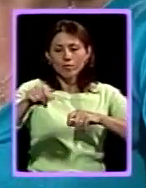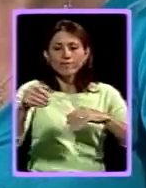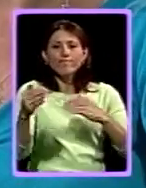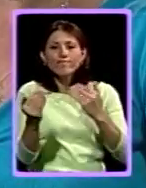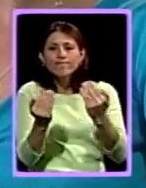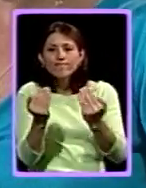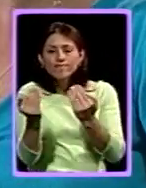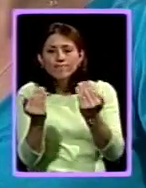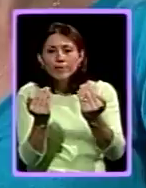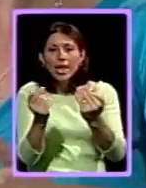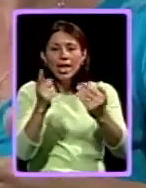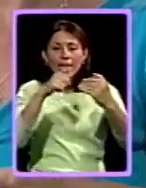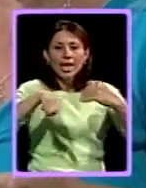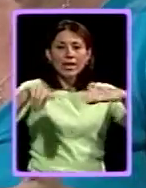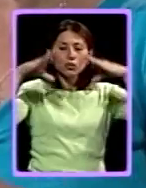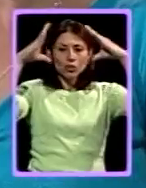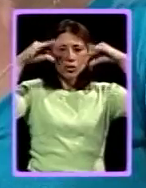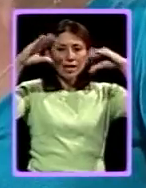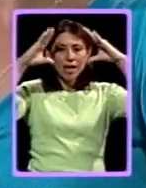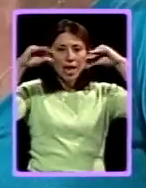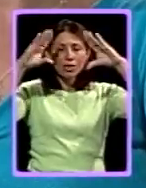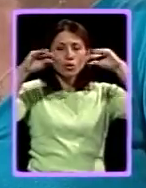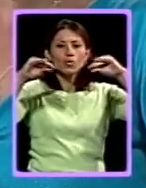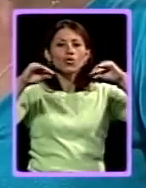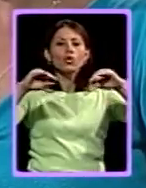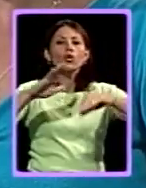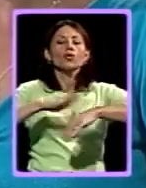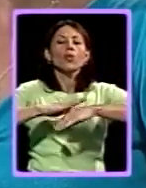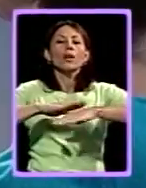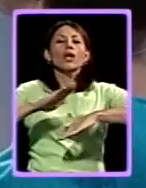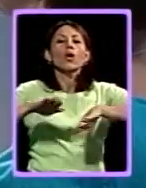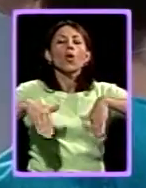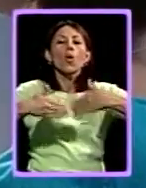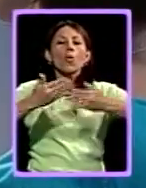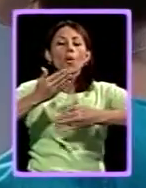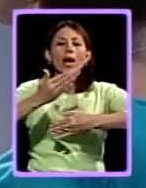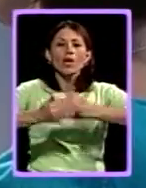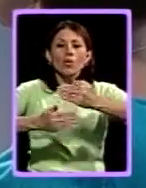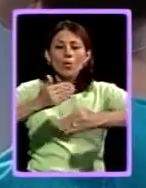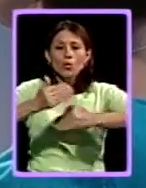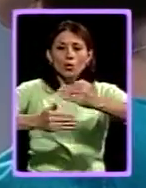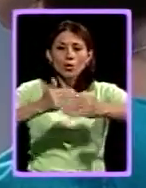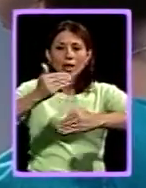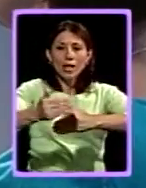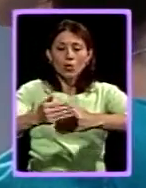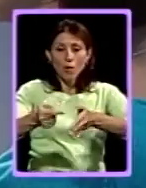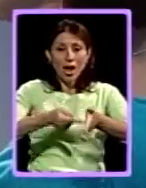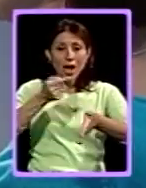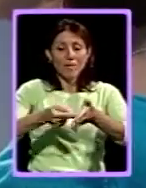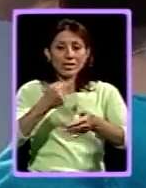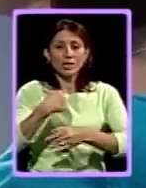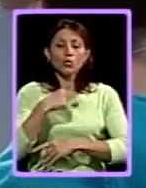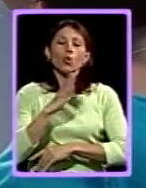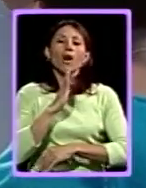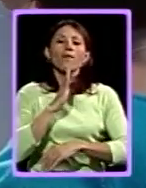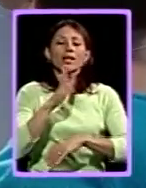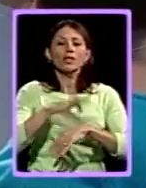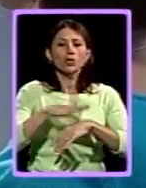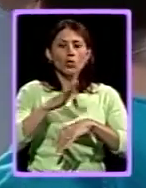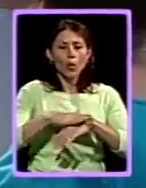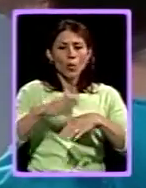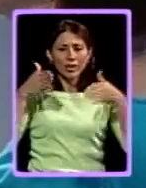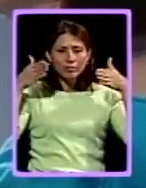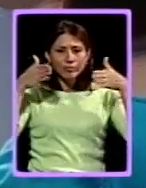llevando esos datos, ¿verdad?, de cómo ha ido evolucionando el paciente. Una cosa que uno a veces utiliza cuando habla de esto de las tendencias y de